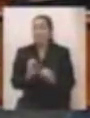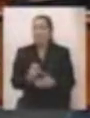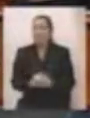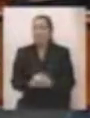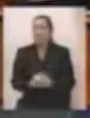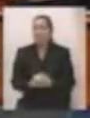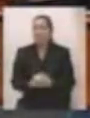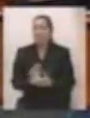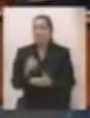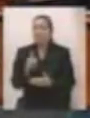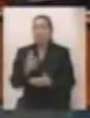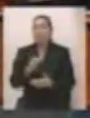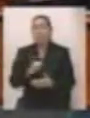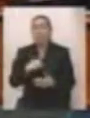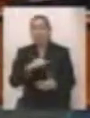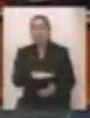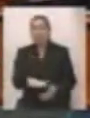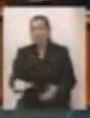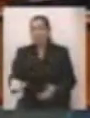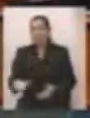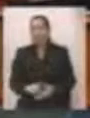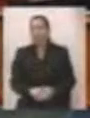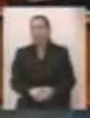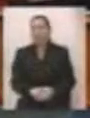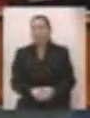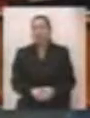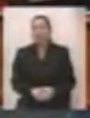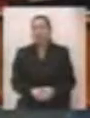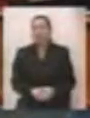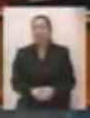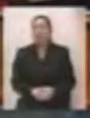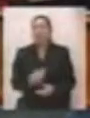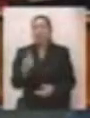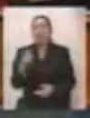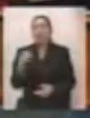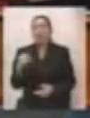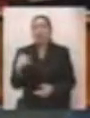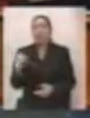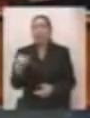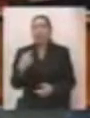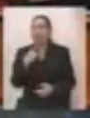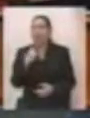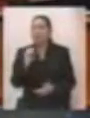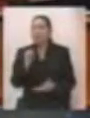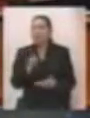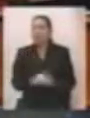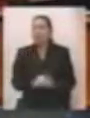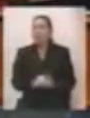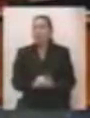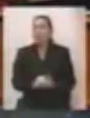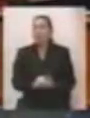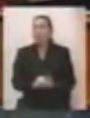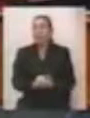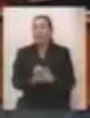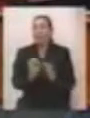o nocivas para sus hijos menores de edad, en especial los niños y los adolescentes. Y es por eso, presidente,